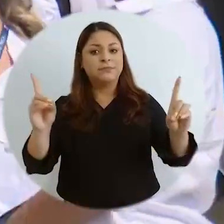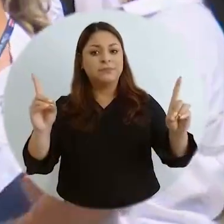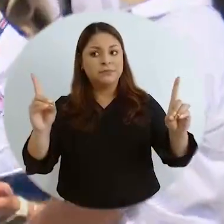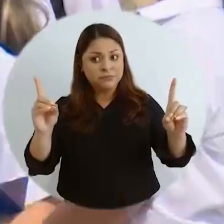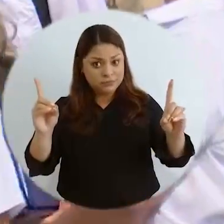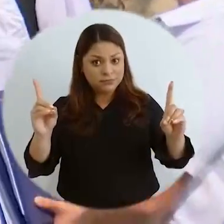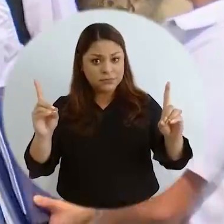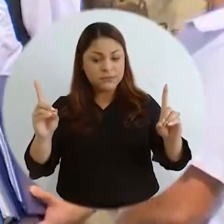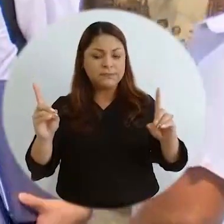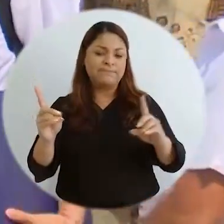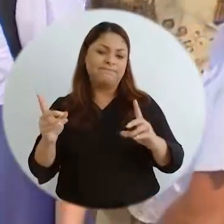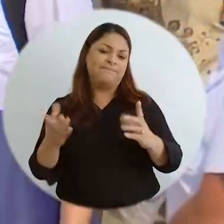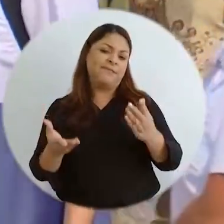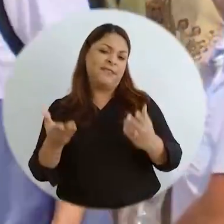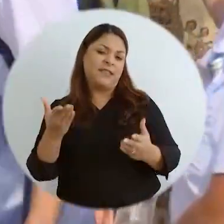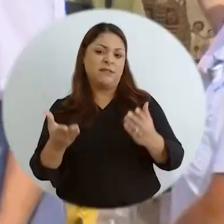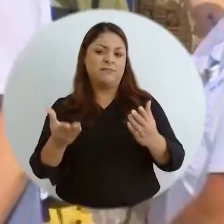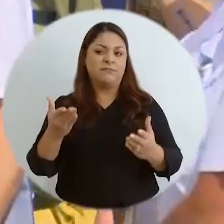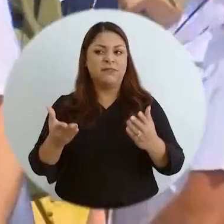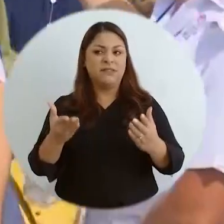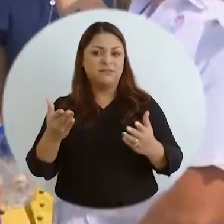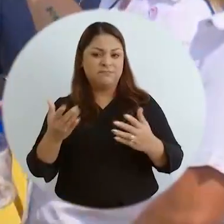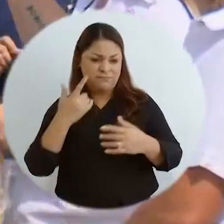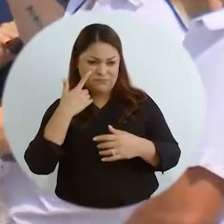choca con estas